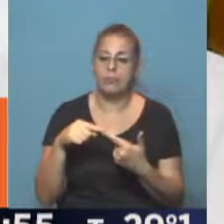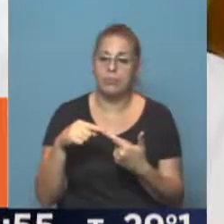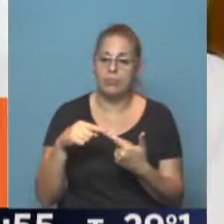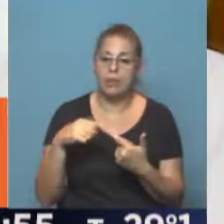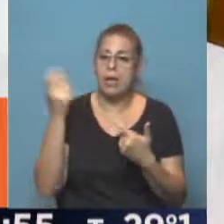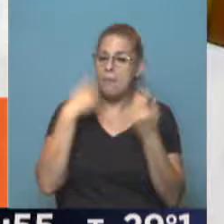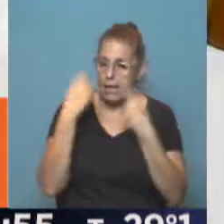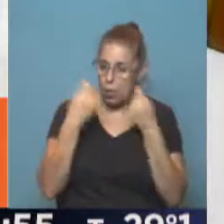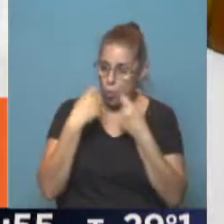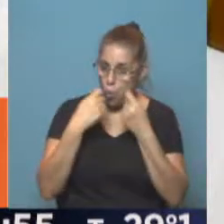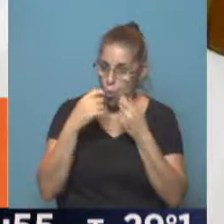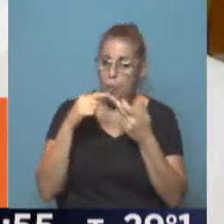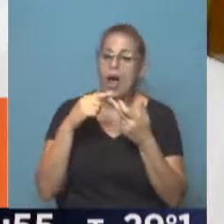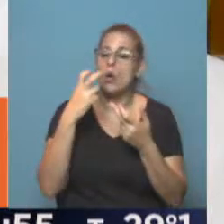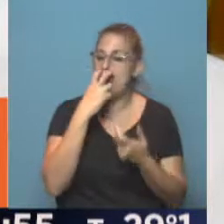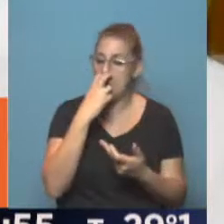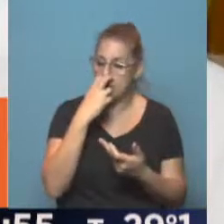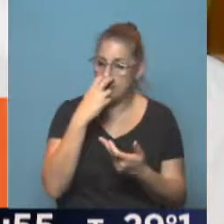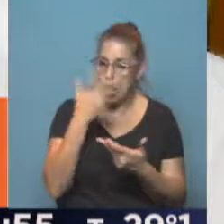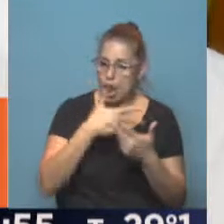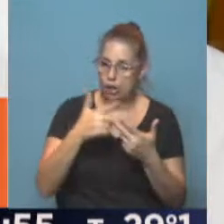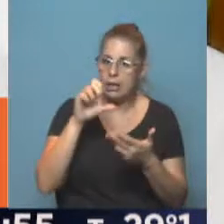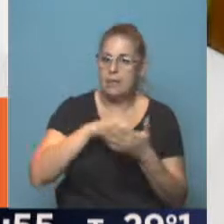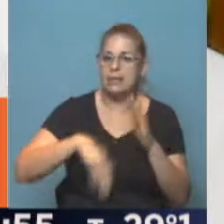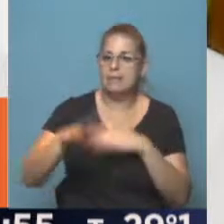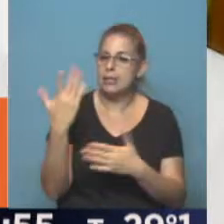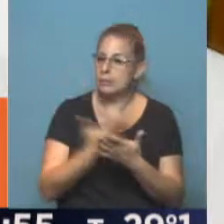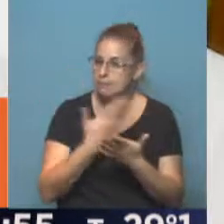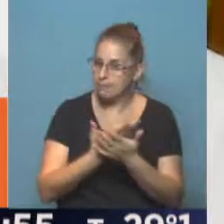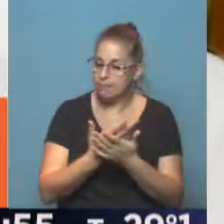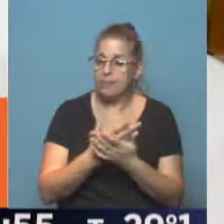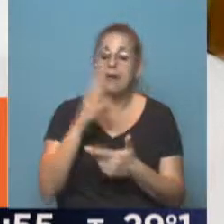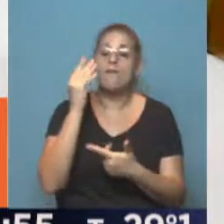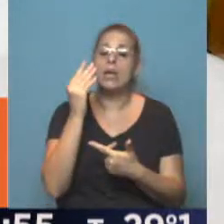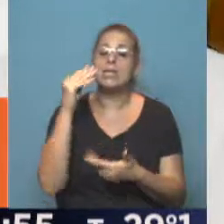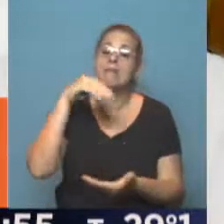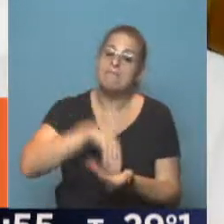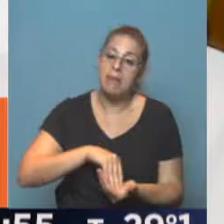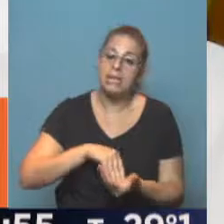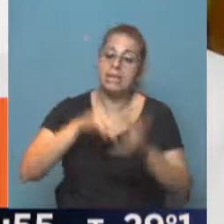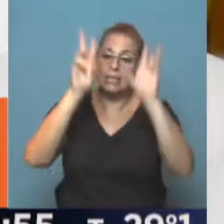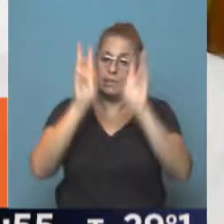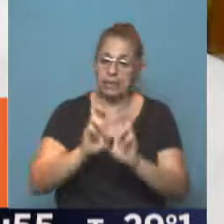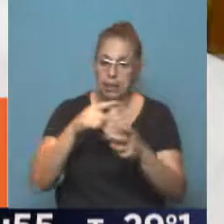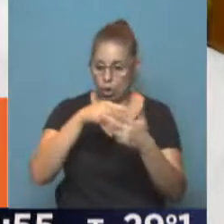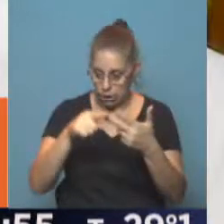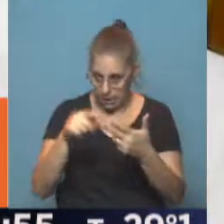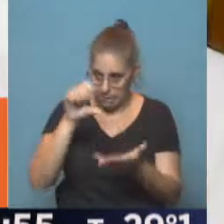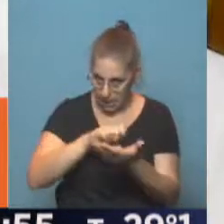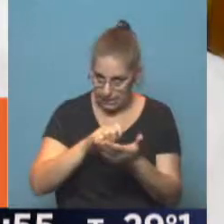paraguay que es bolivia fundamentalmente vale así le agrega el tema del 23